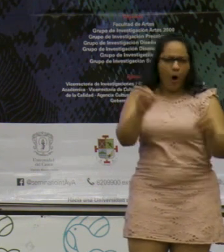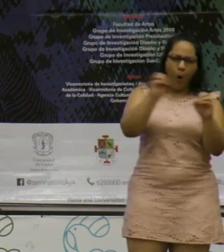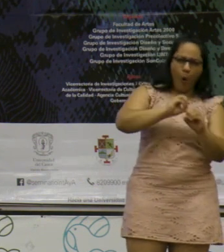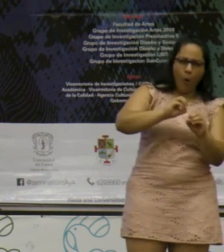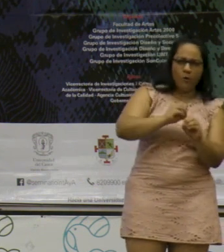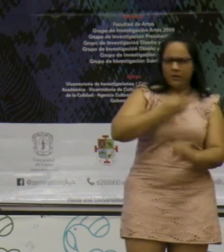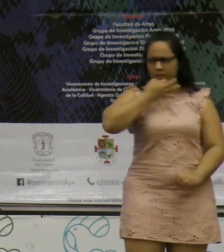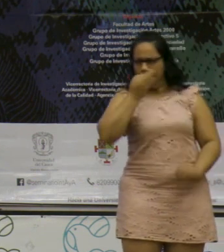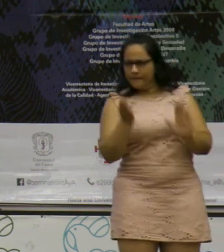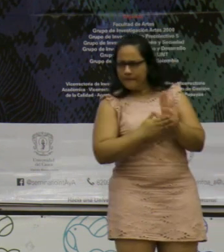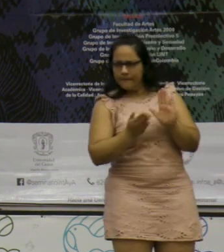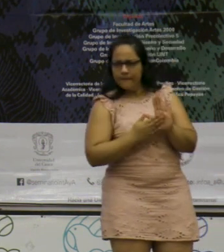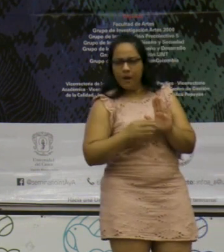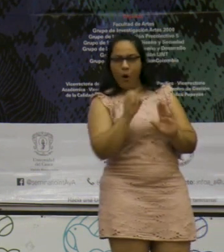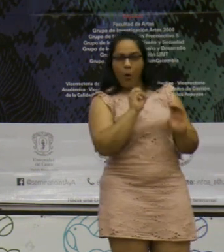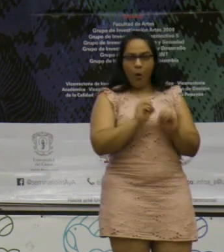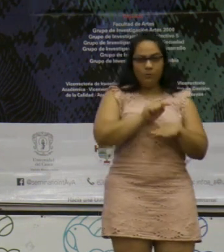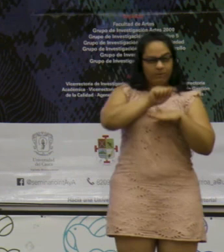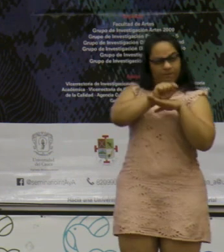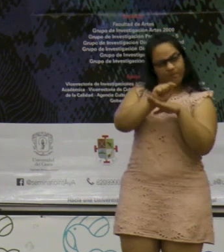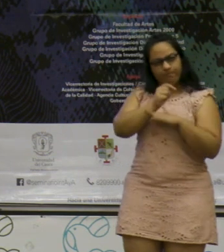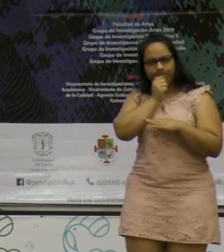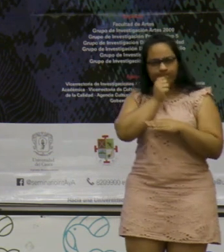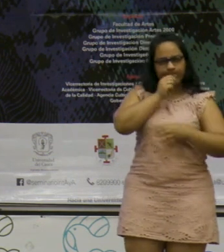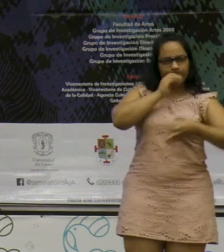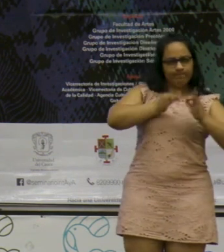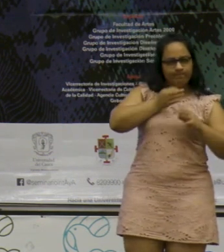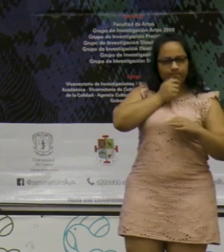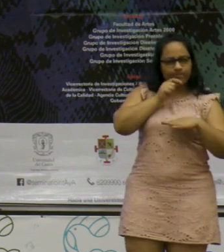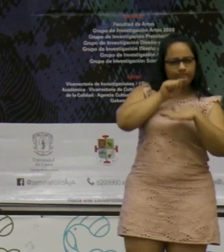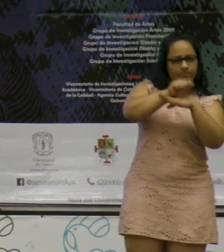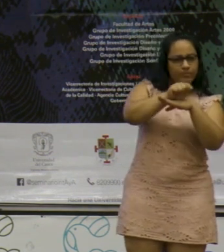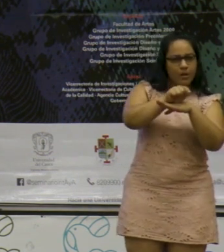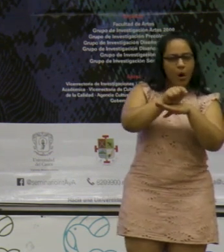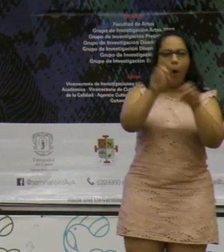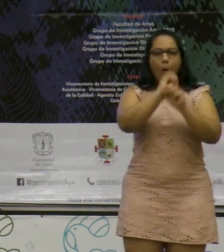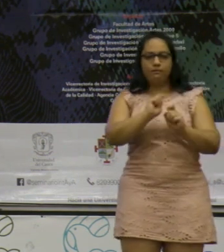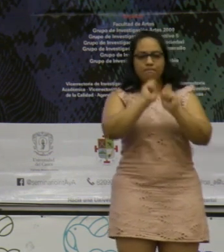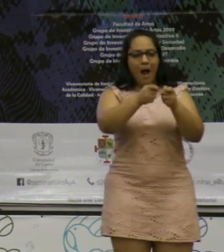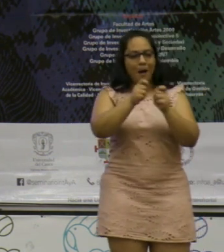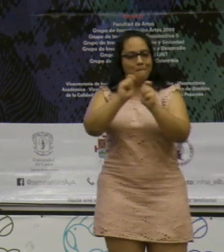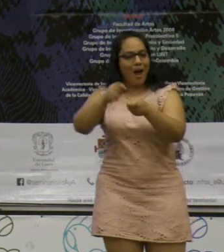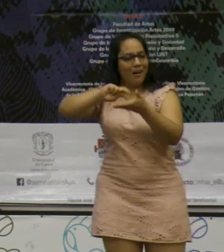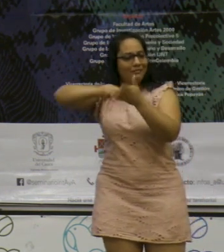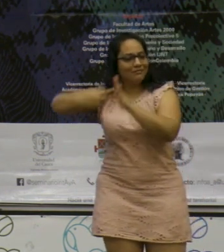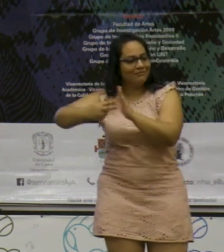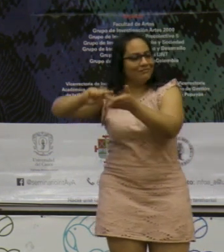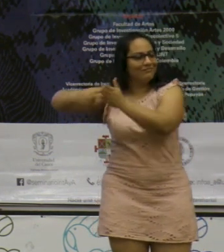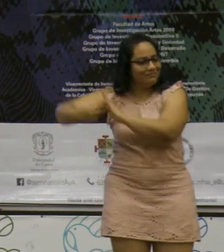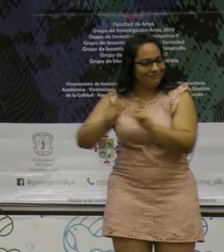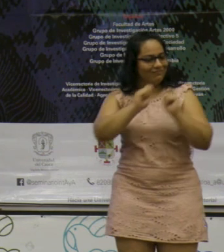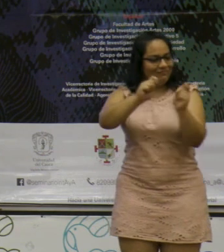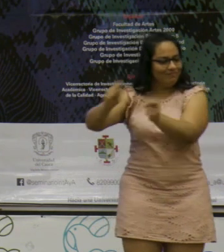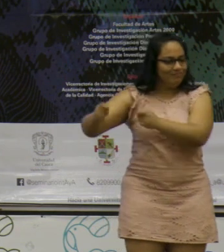como verídico, de lo que juzgamos o entendemos como juicio y de lo que podría dar significado a lo que efectivamente hemos